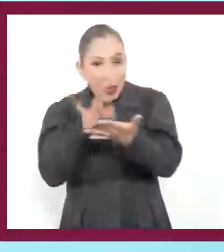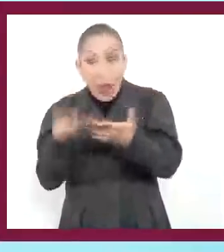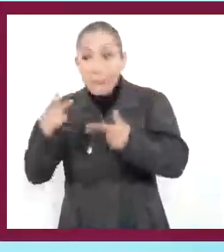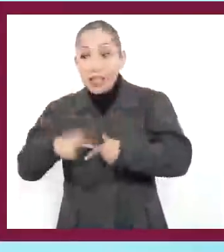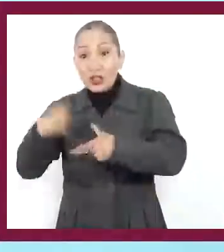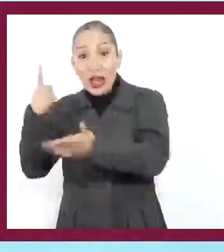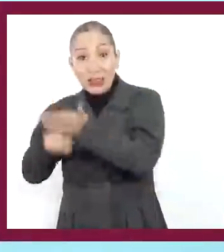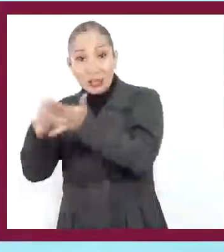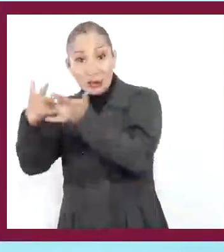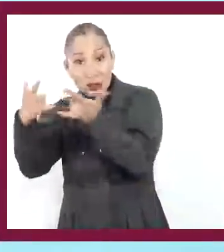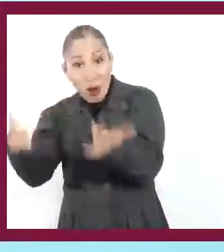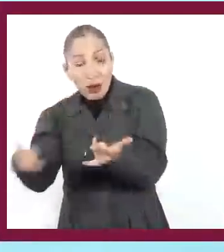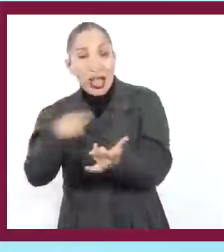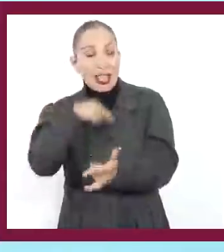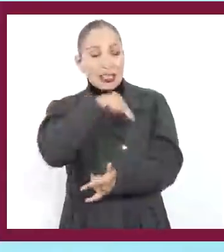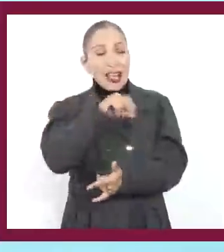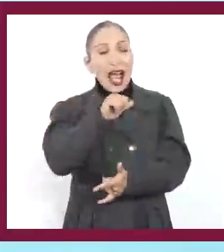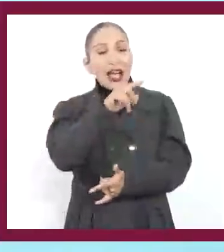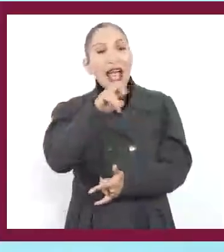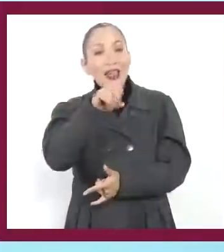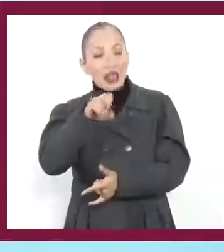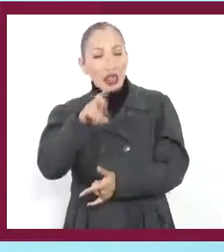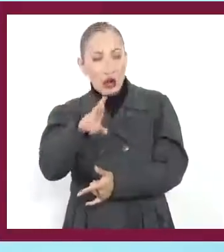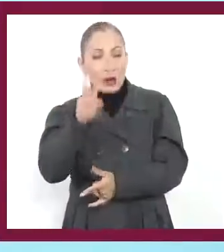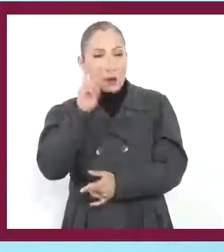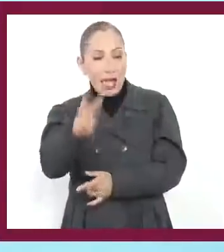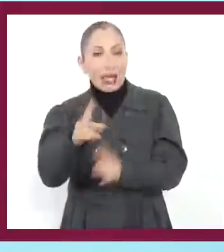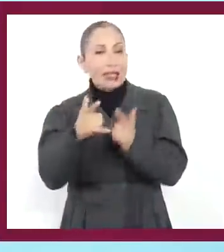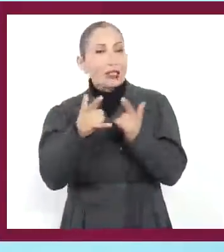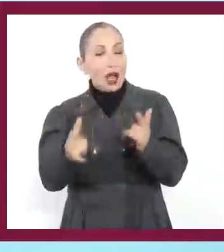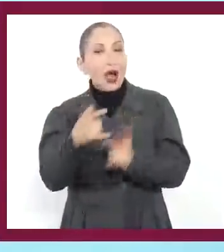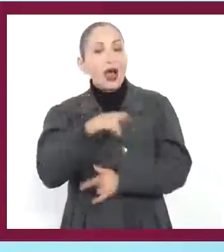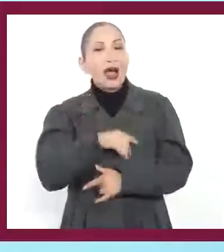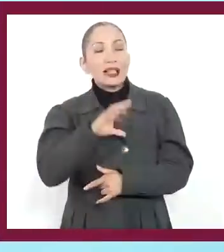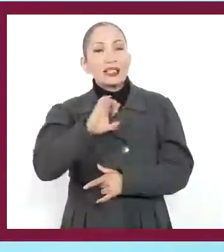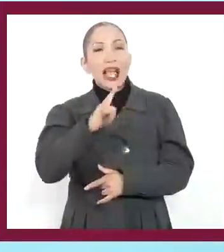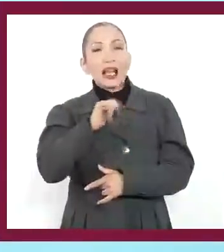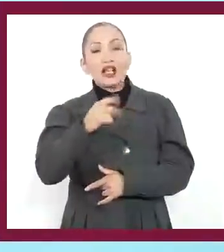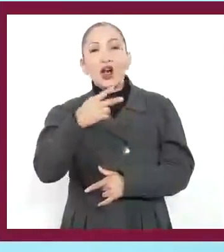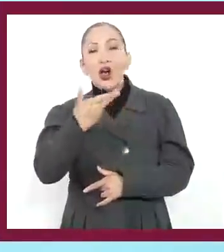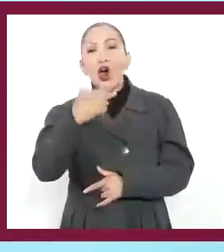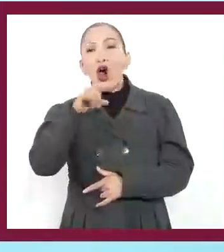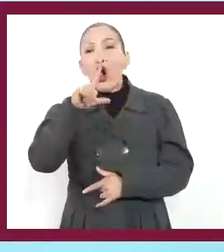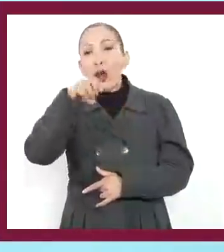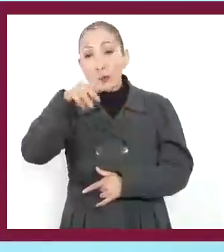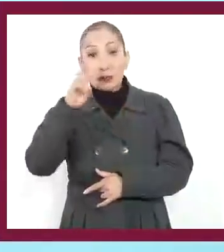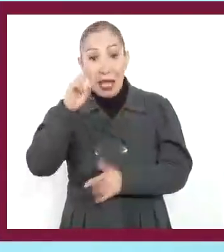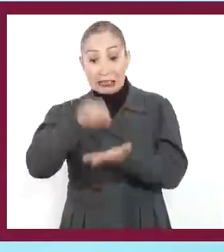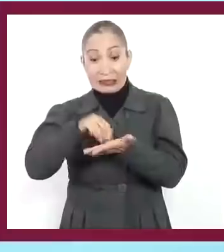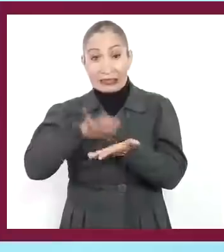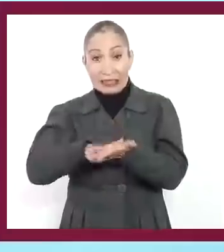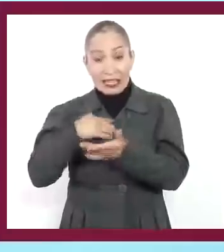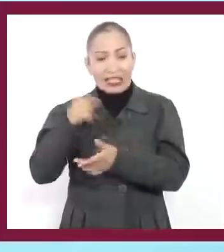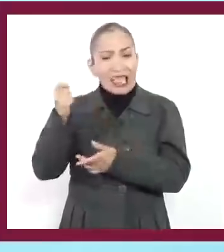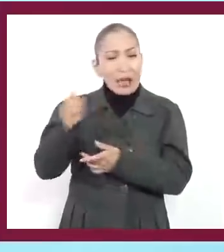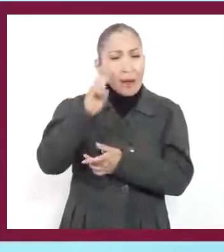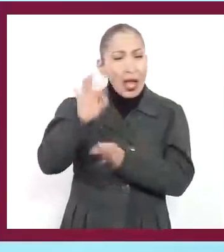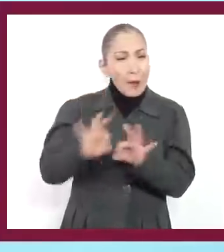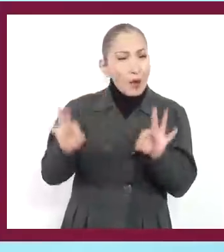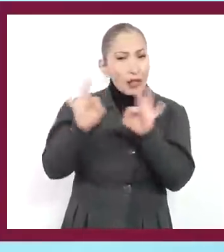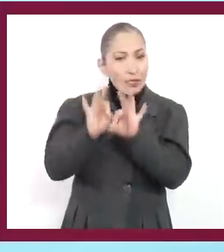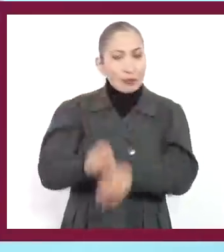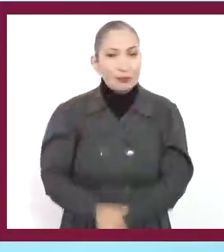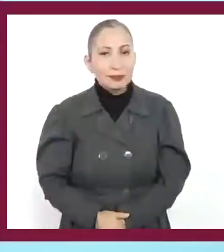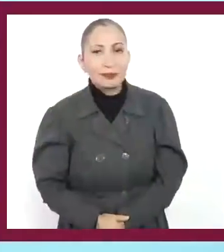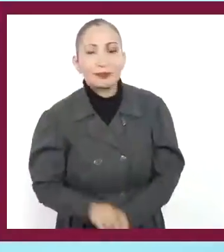los narradores, es momento de ver el video Sherlock Holmes. Pongan atención y tomen nota de los aspectos más